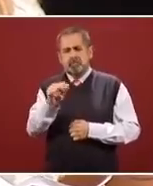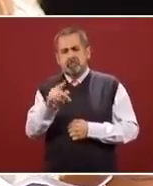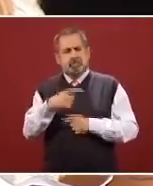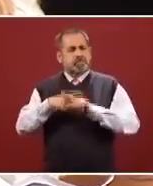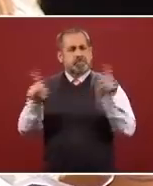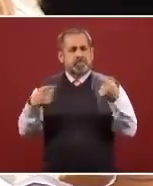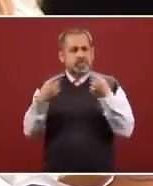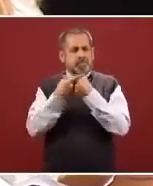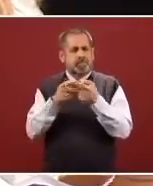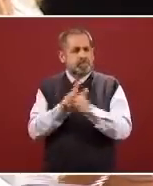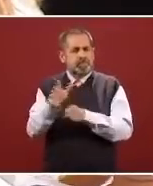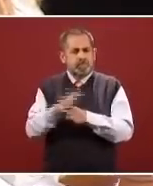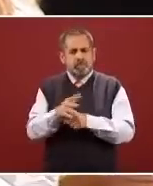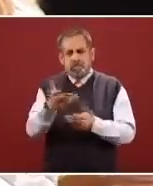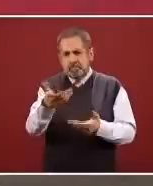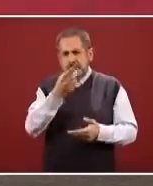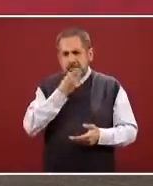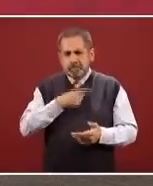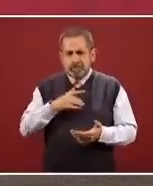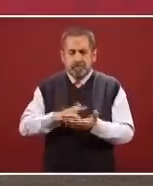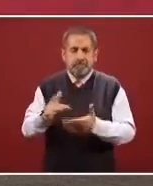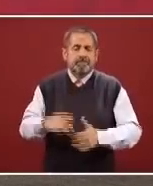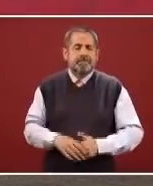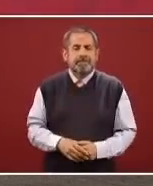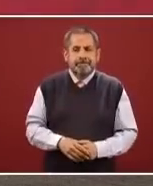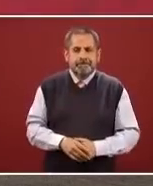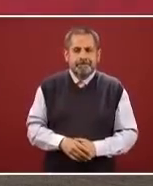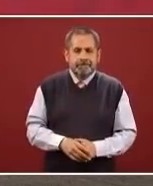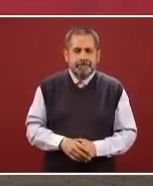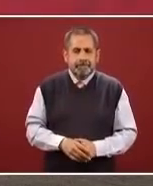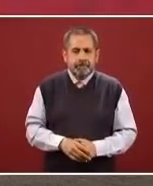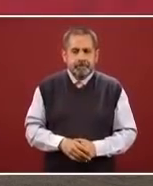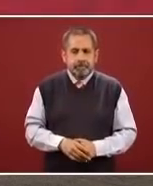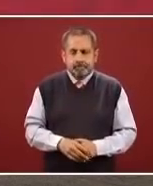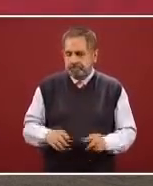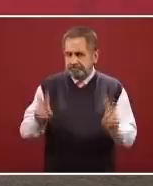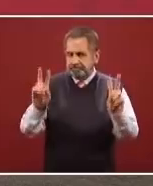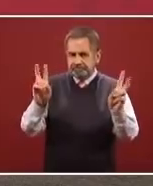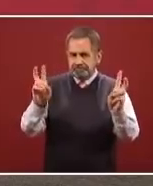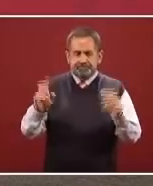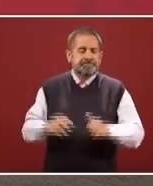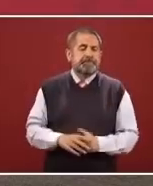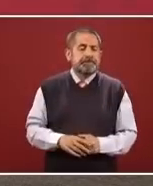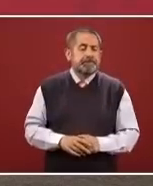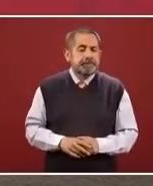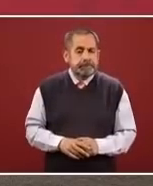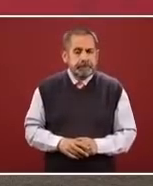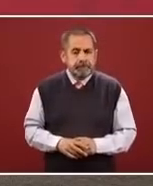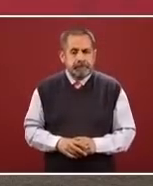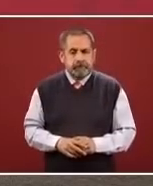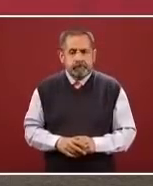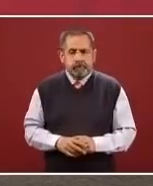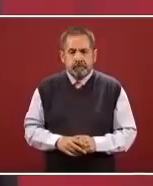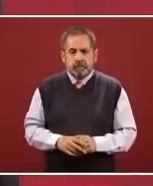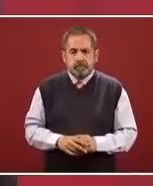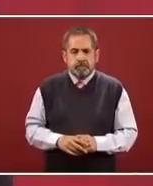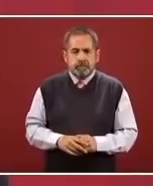¿Podrían ratificar esta información? Gracias. Sí, es un tema que ha sido